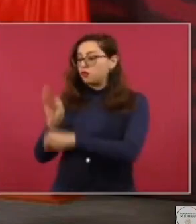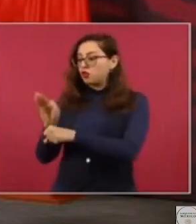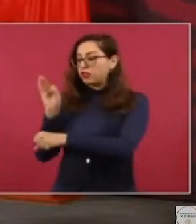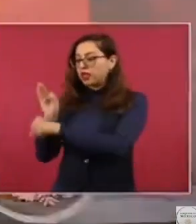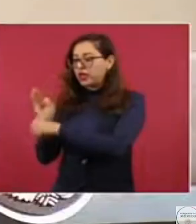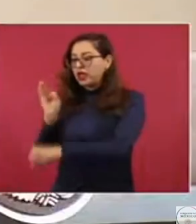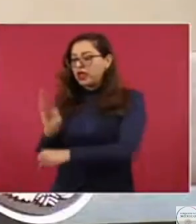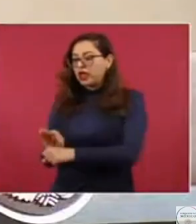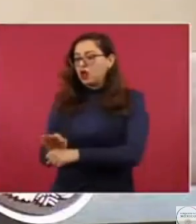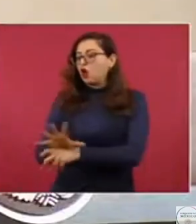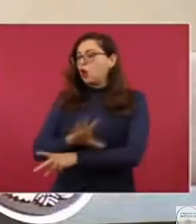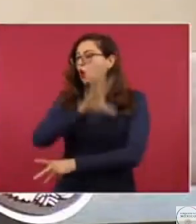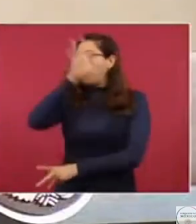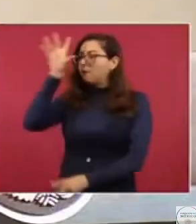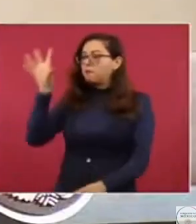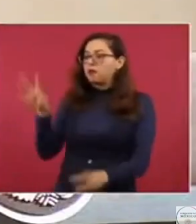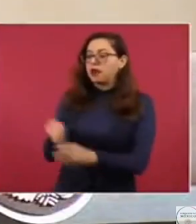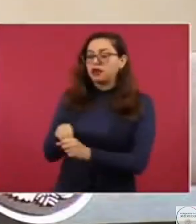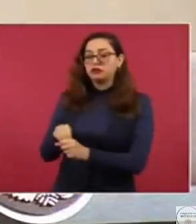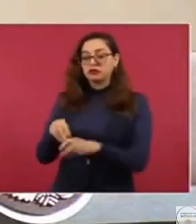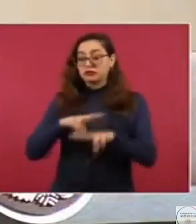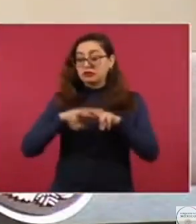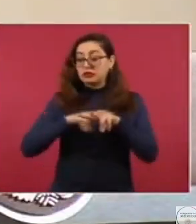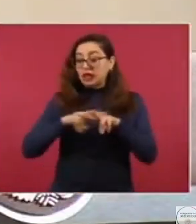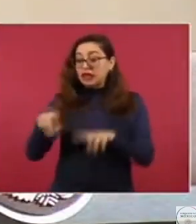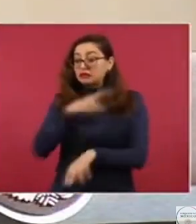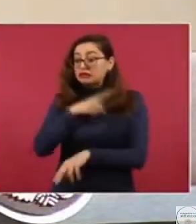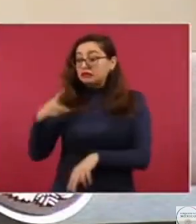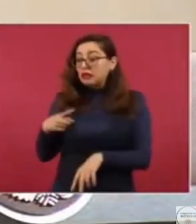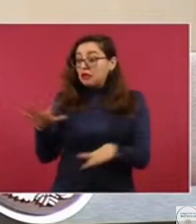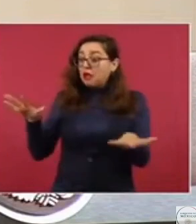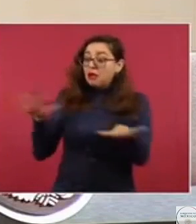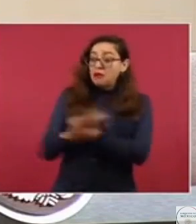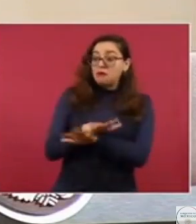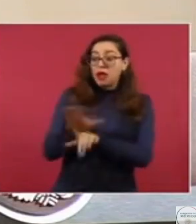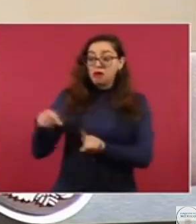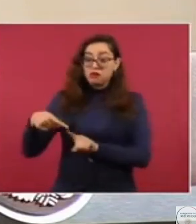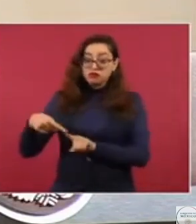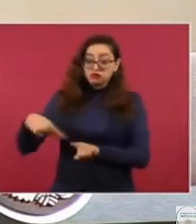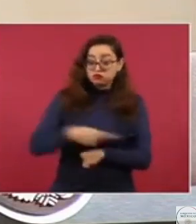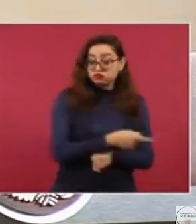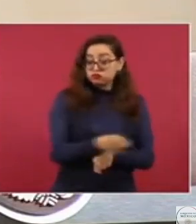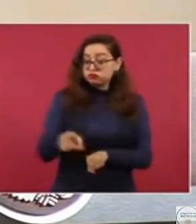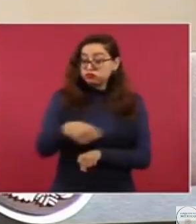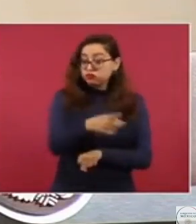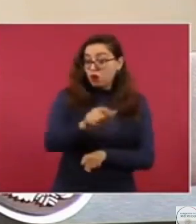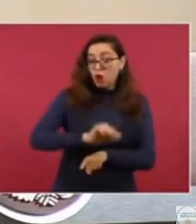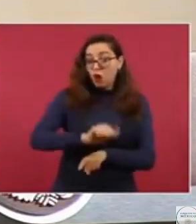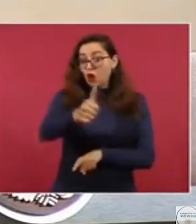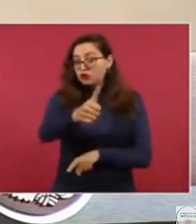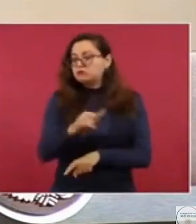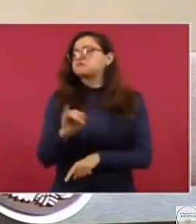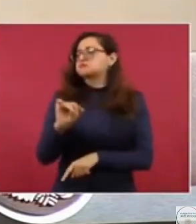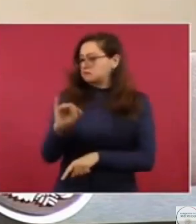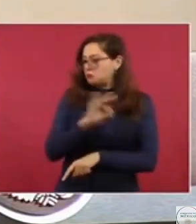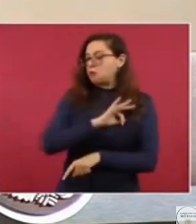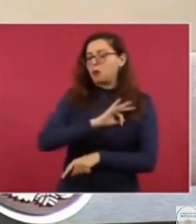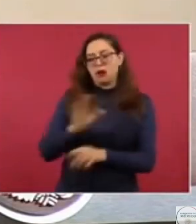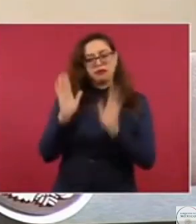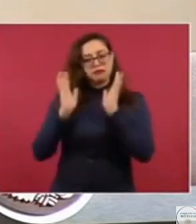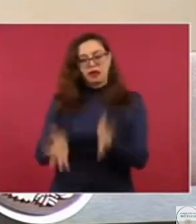vestigios que deben ser conservados in situ. Ya tenemos un trazo definitivo de manera que estaremos